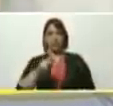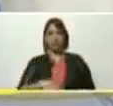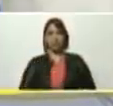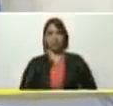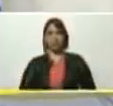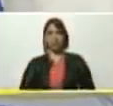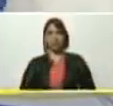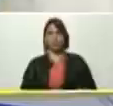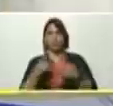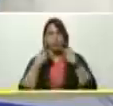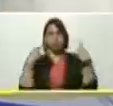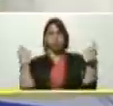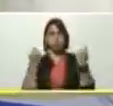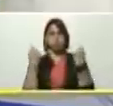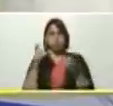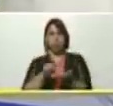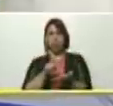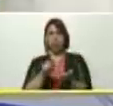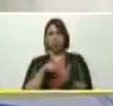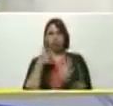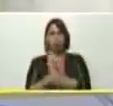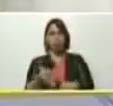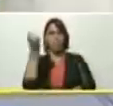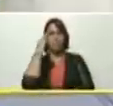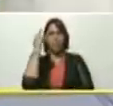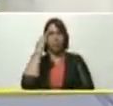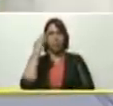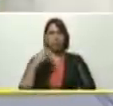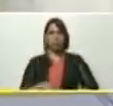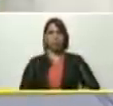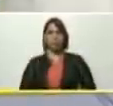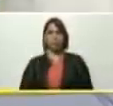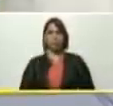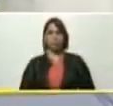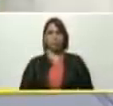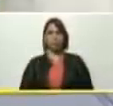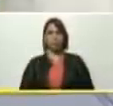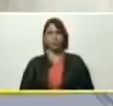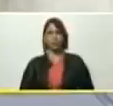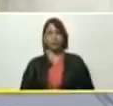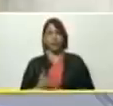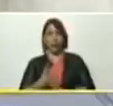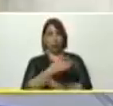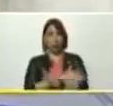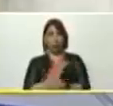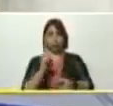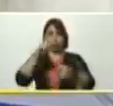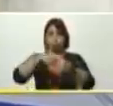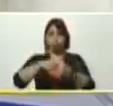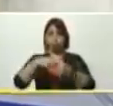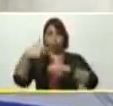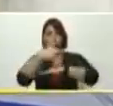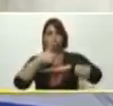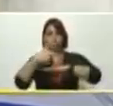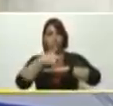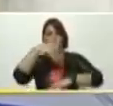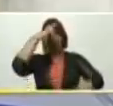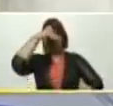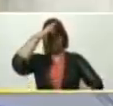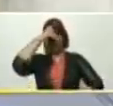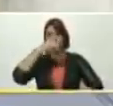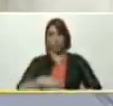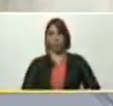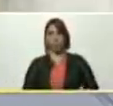Él publicó un libro de sus memorias cuando estuvo en el gobierno de Donald Trump y le dedica